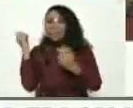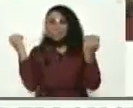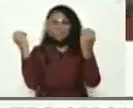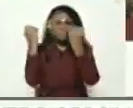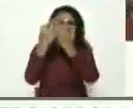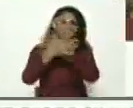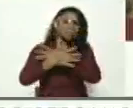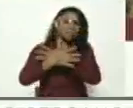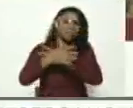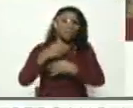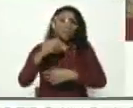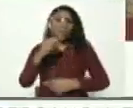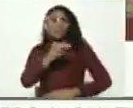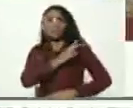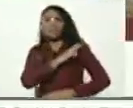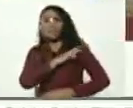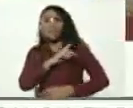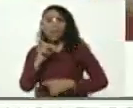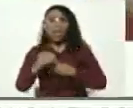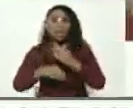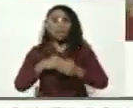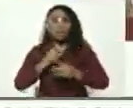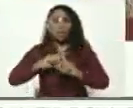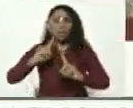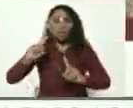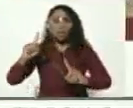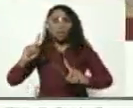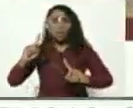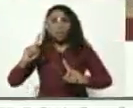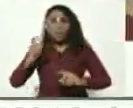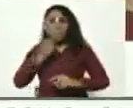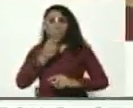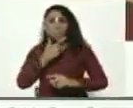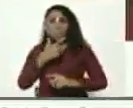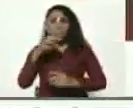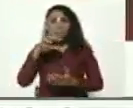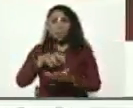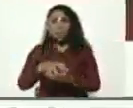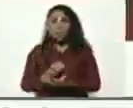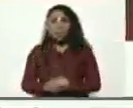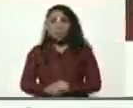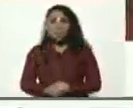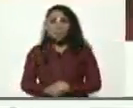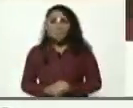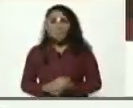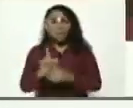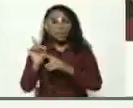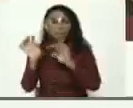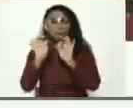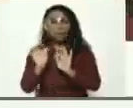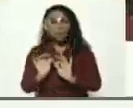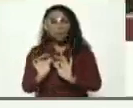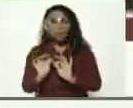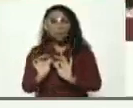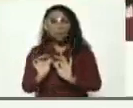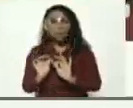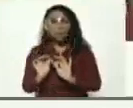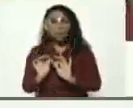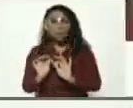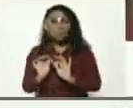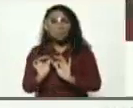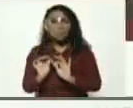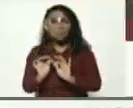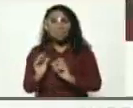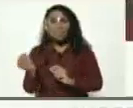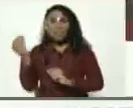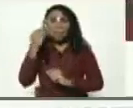las jerarquías que forman la energía y hermosura del Estado. De tal forma, de una forma de las